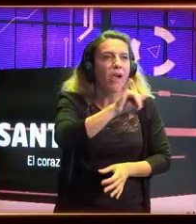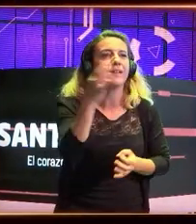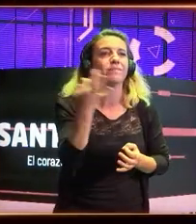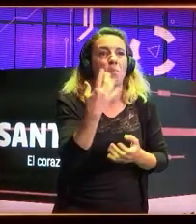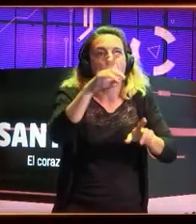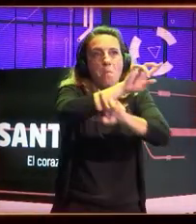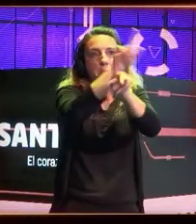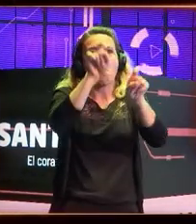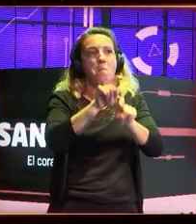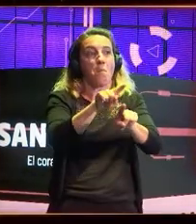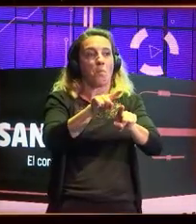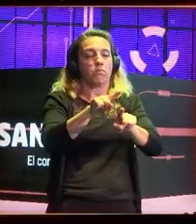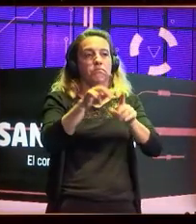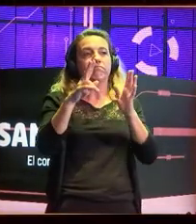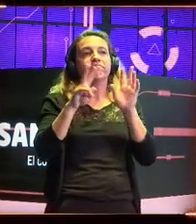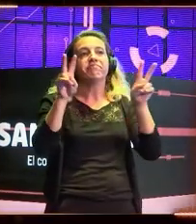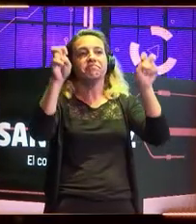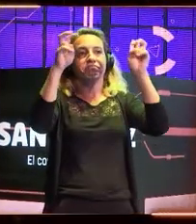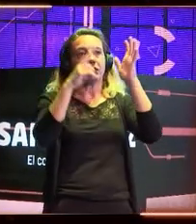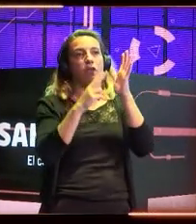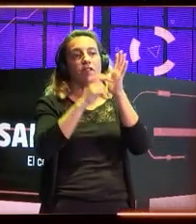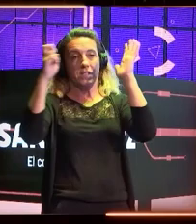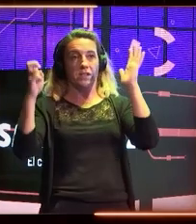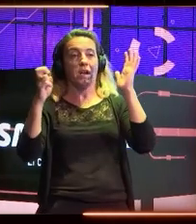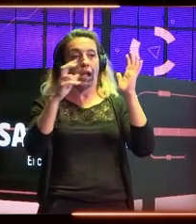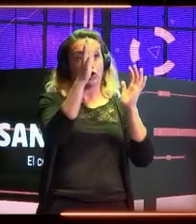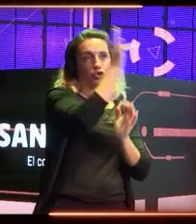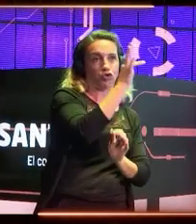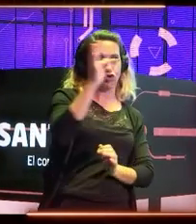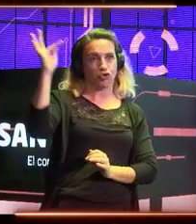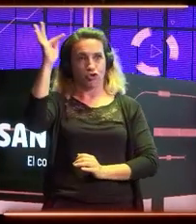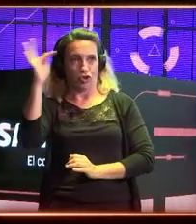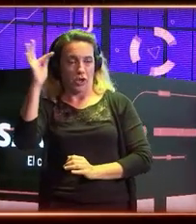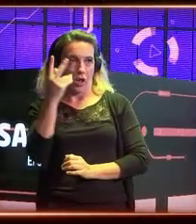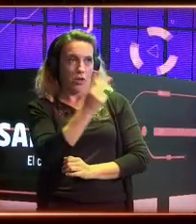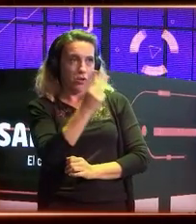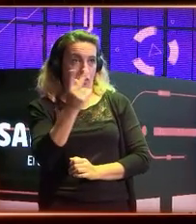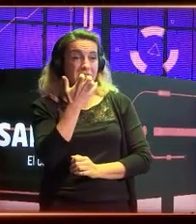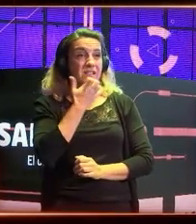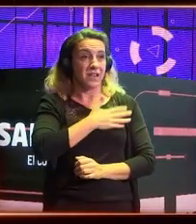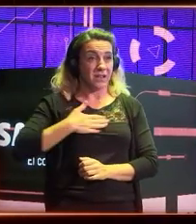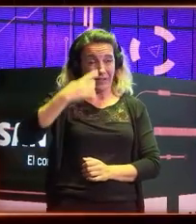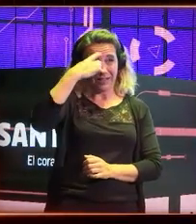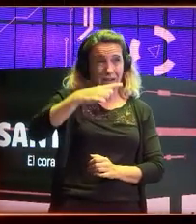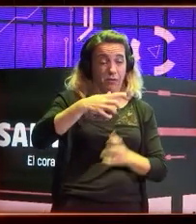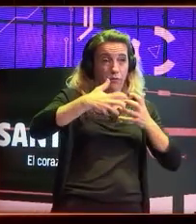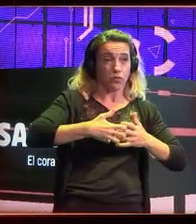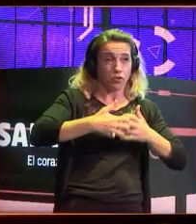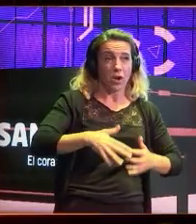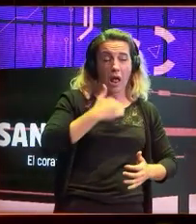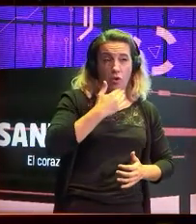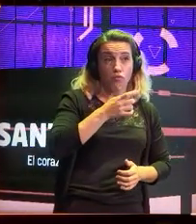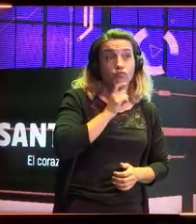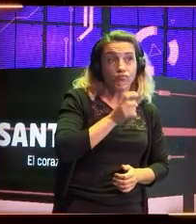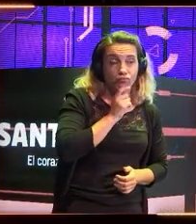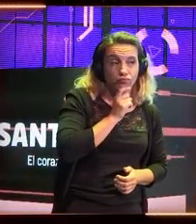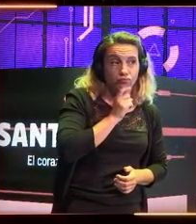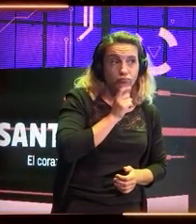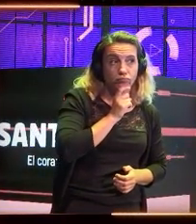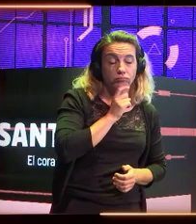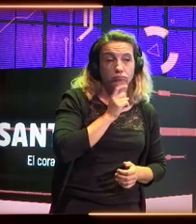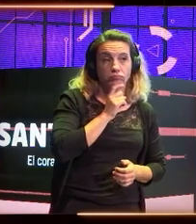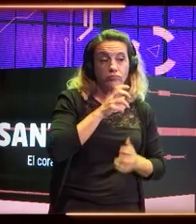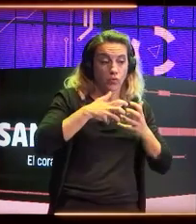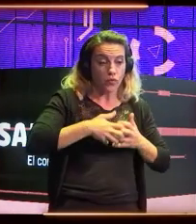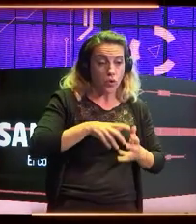física Existen dos grandes teorías Claro si tú quieres saber cómo funciona algo Cómo opera algo tú puedes ir